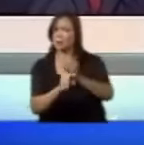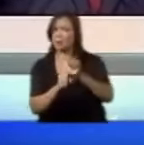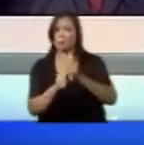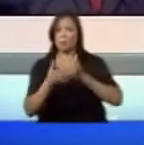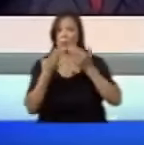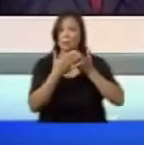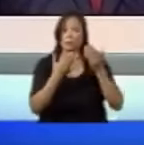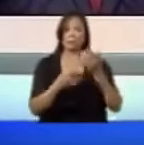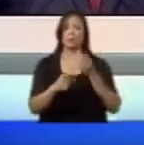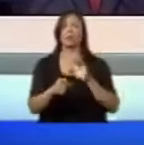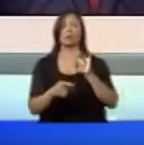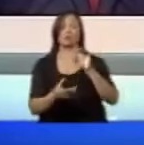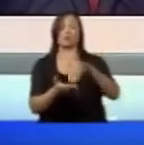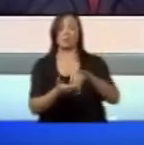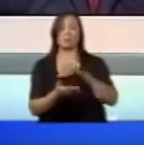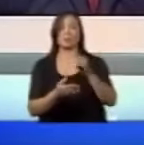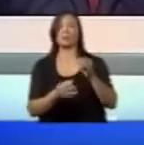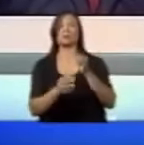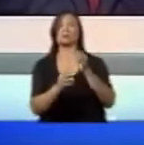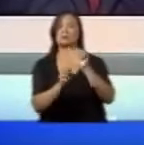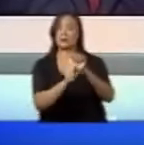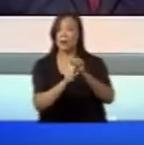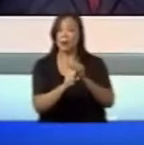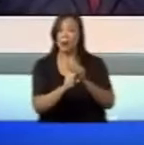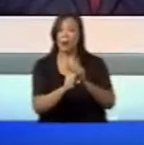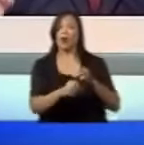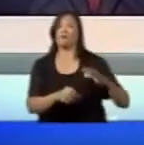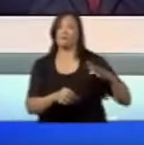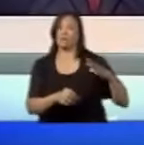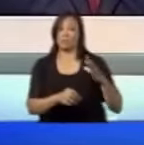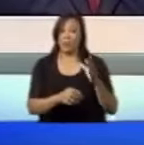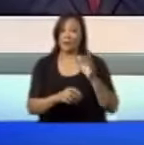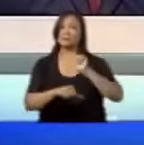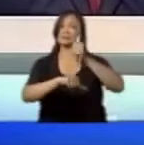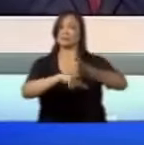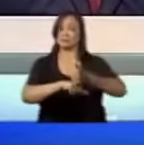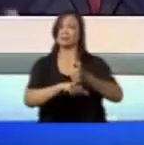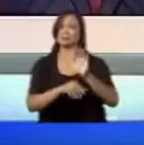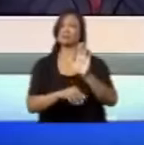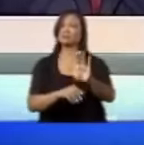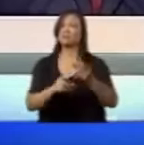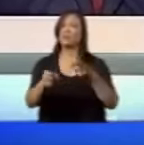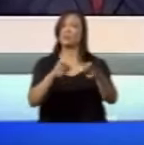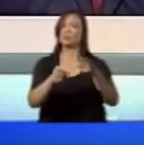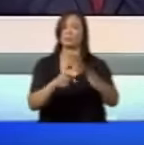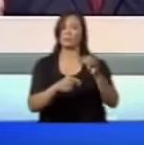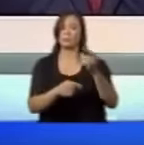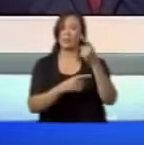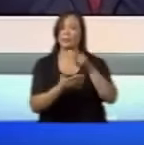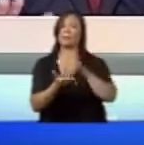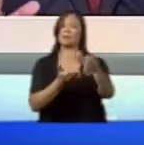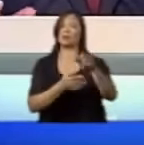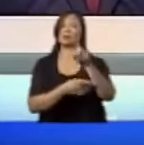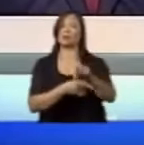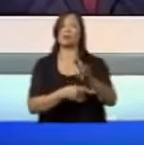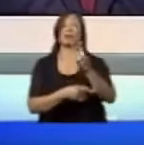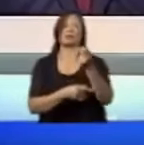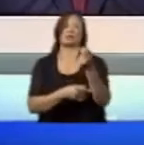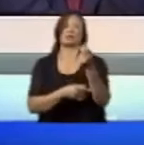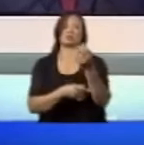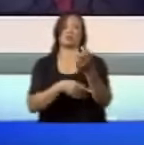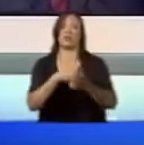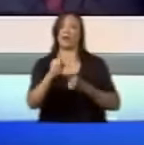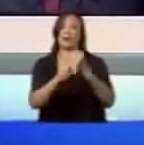empleos. Solamente 8.000 empleos formales es lo que se han creado durante su administración. Para lograr el millón necesitaría 12